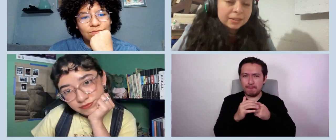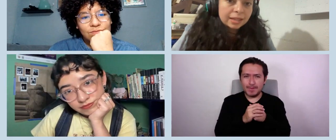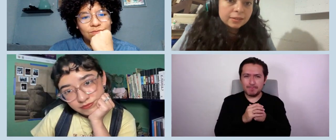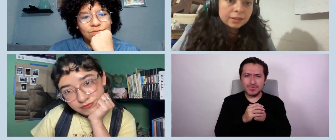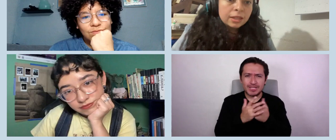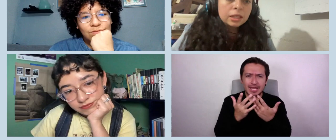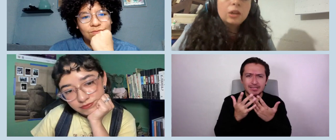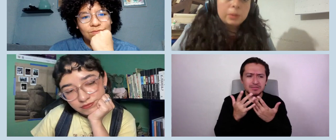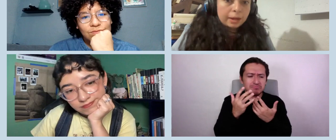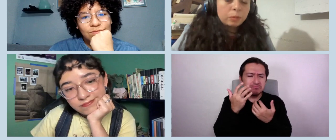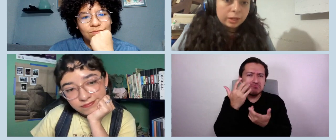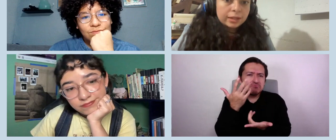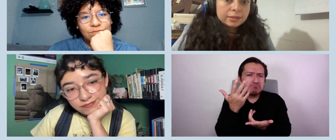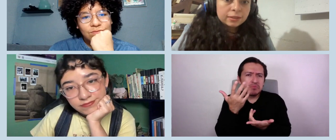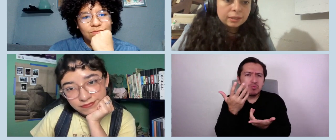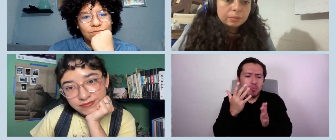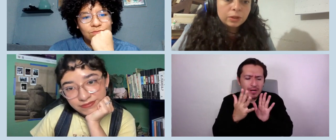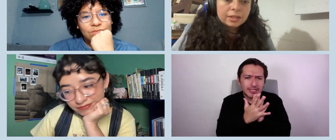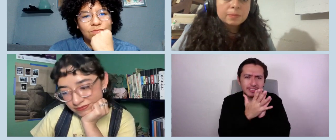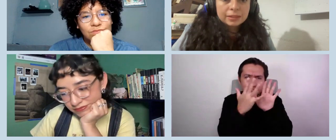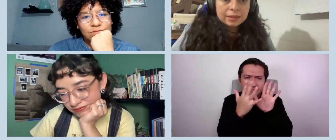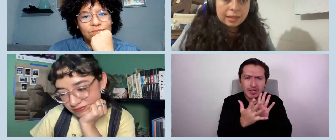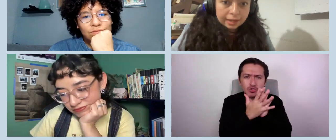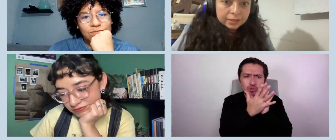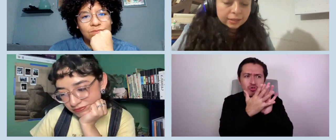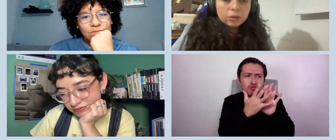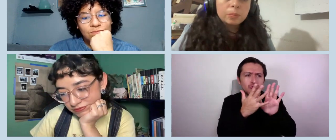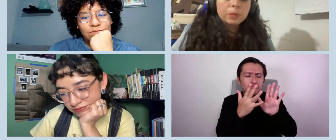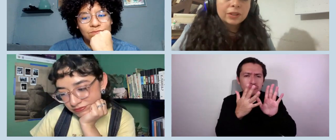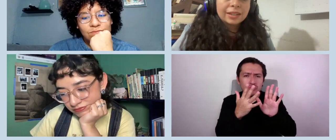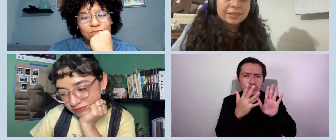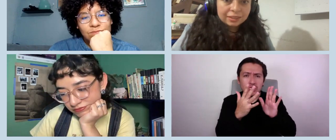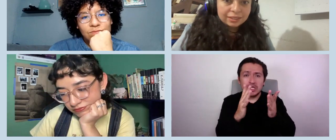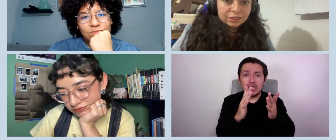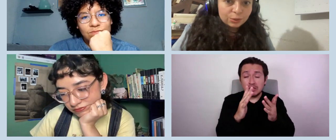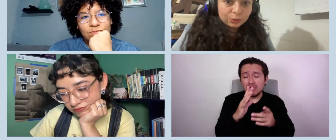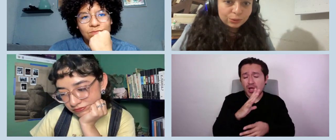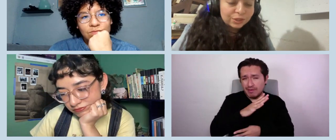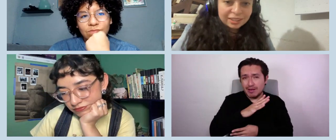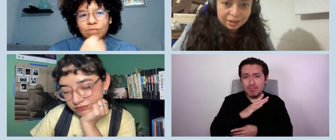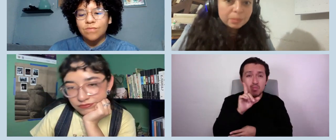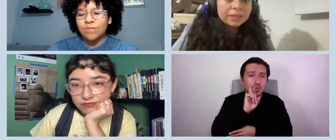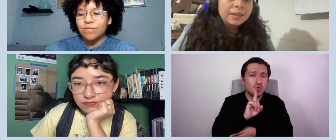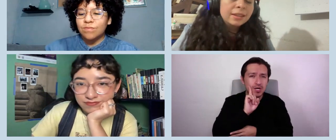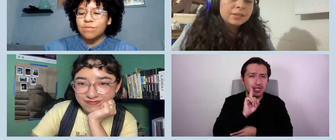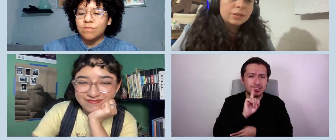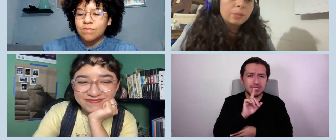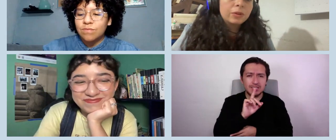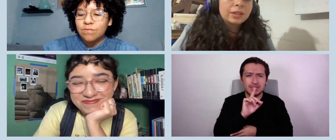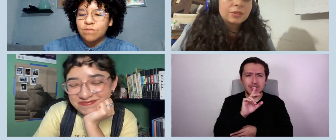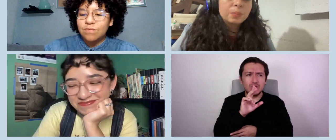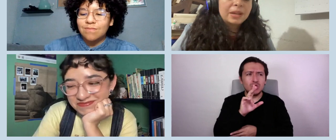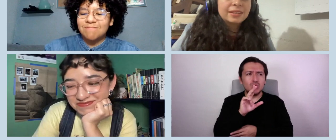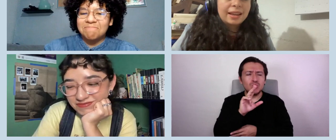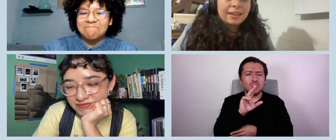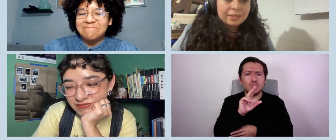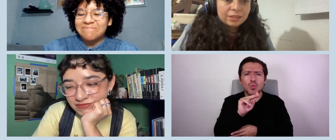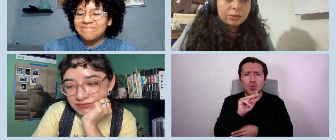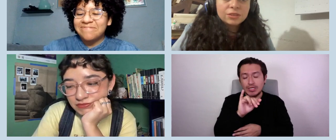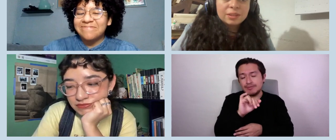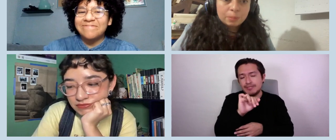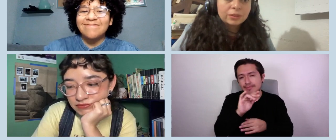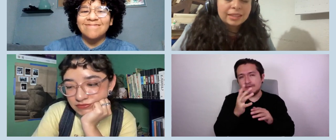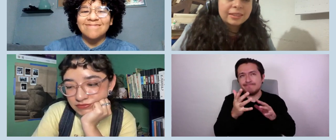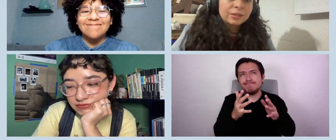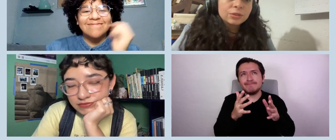fueran diversas que hubiera mujeres y mujeres más allá de la escena No porque las actrices no nos cayeran bien sino porque nos parecía En